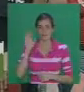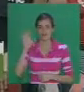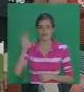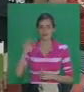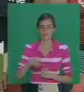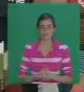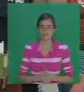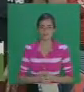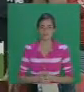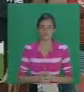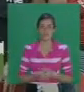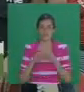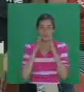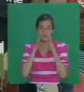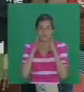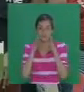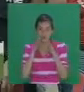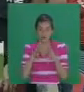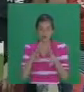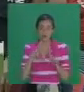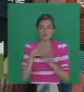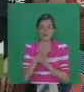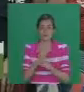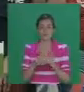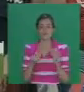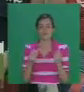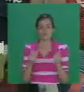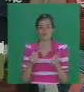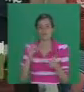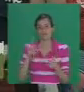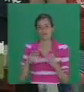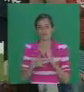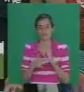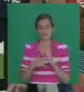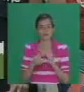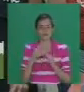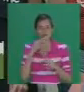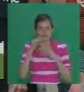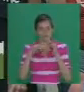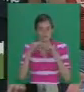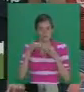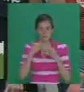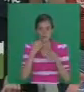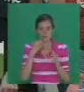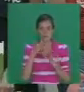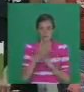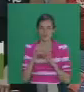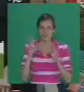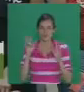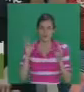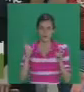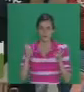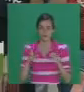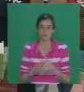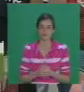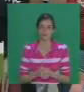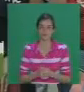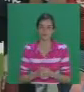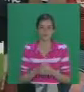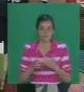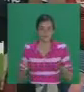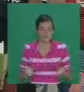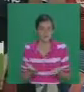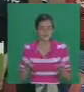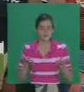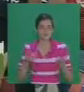y asesorarlos en materia financiera y técnica. Coméntanos acerca de este nuevo